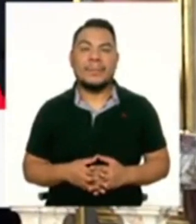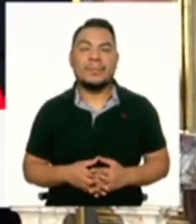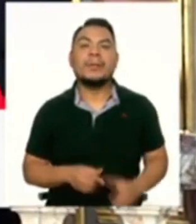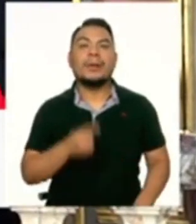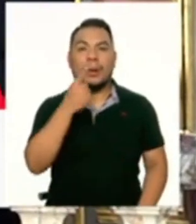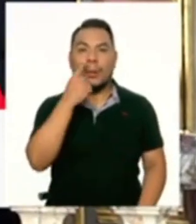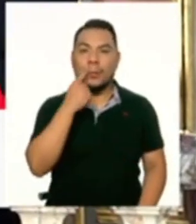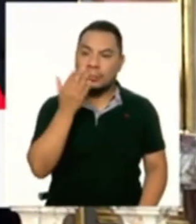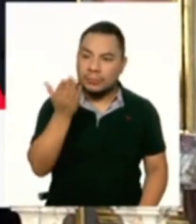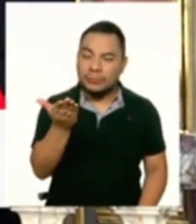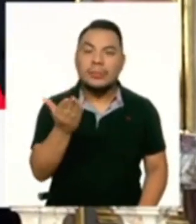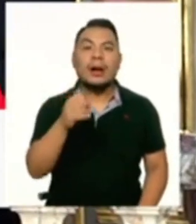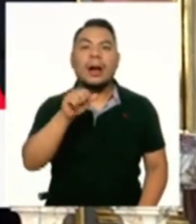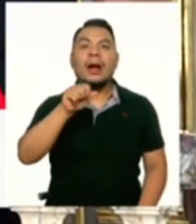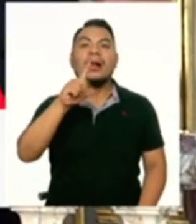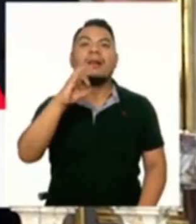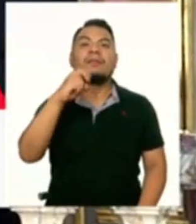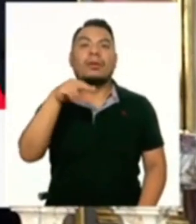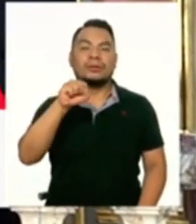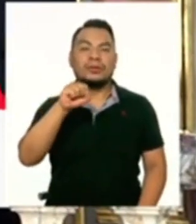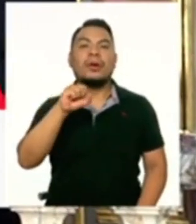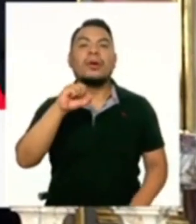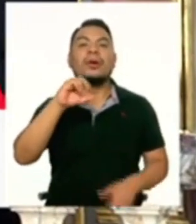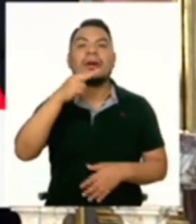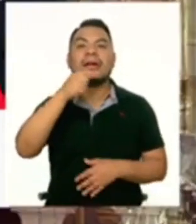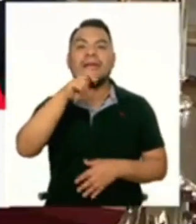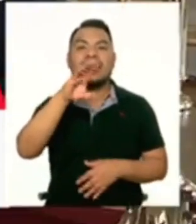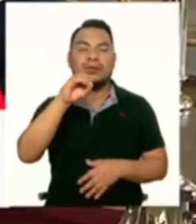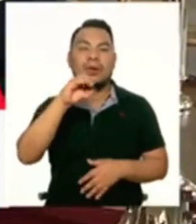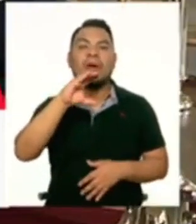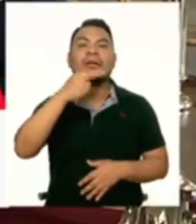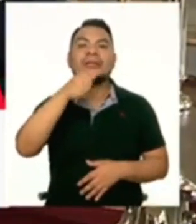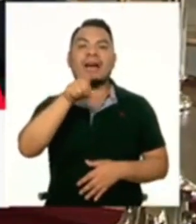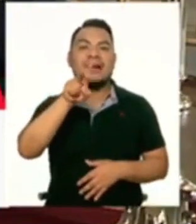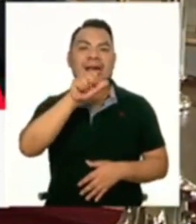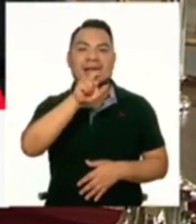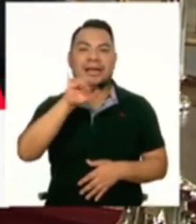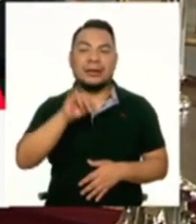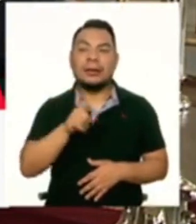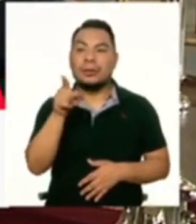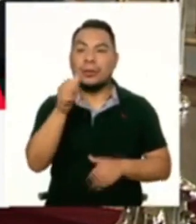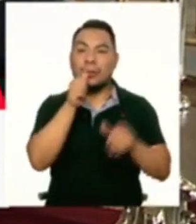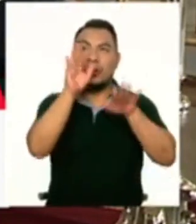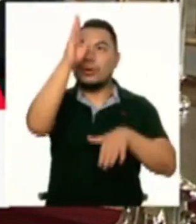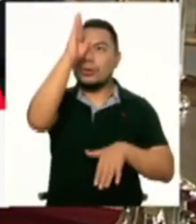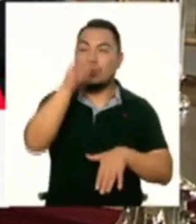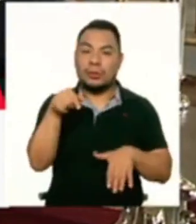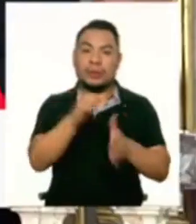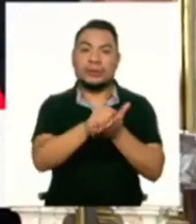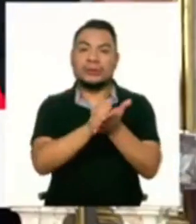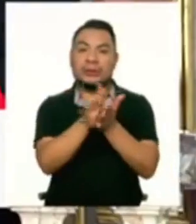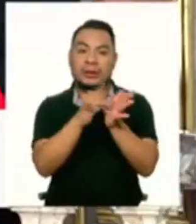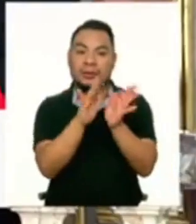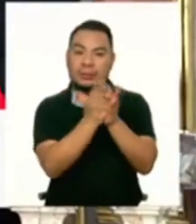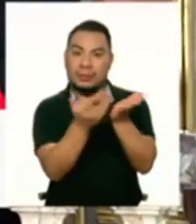Señor Alfonso Gilberto Chavarri Estrada, juráis por Dios y estos santos